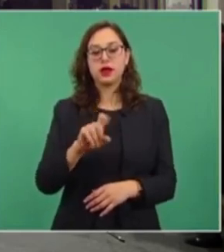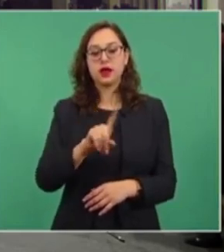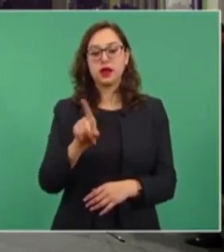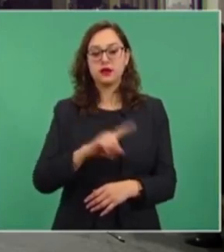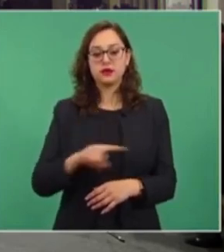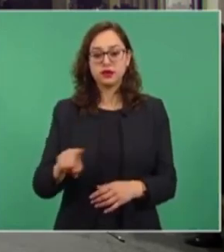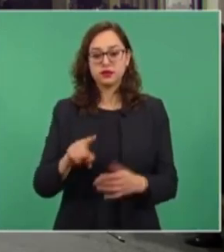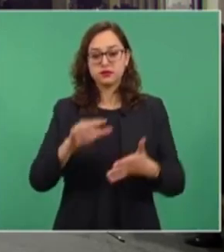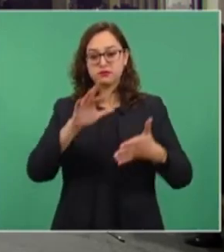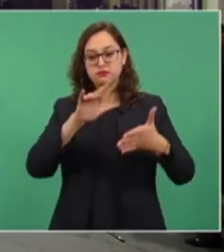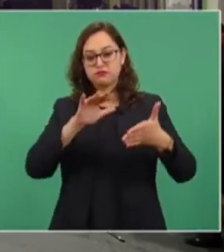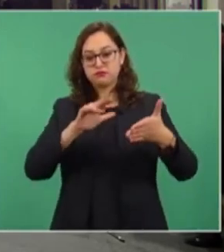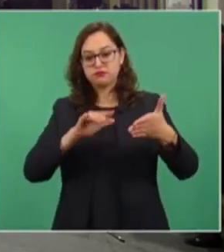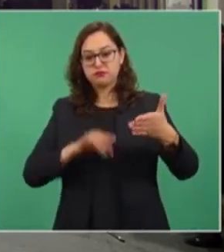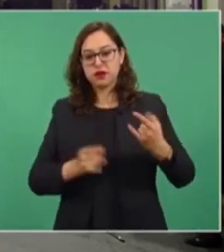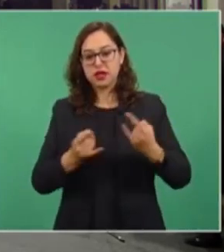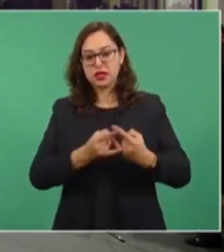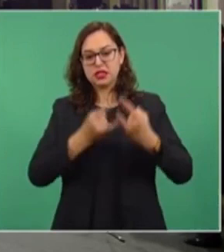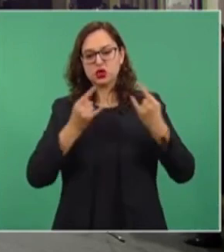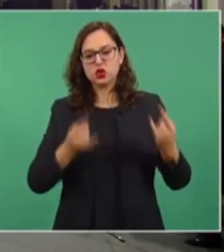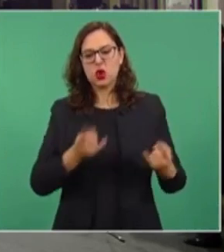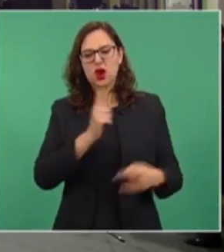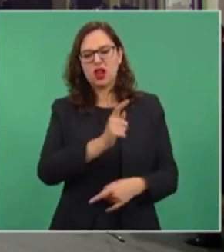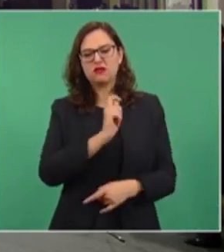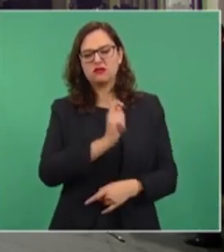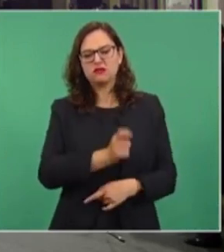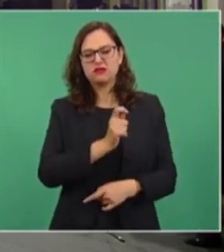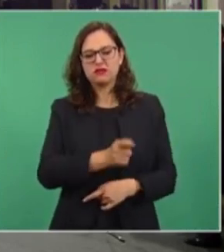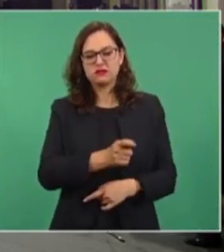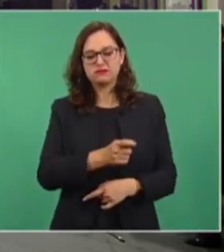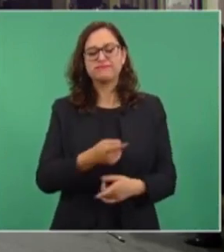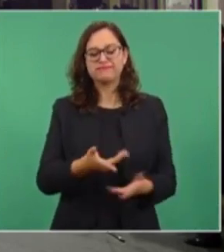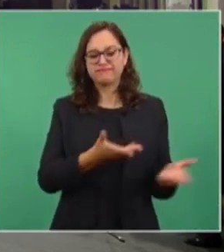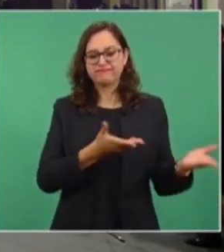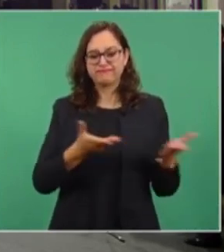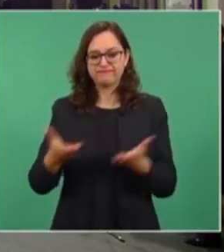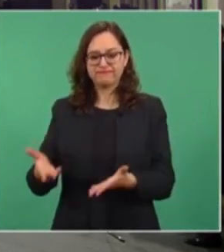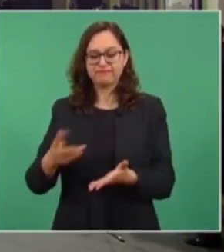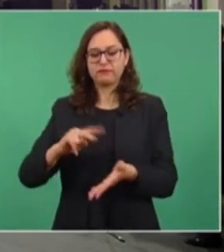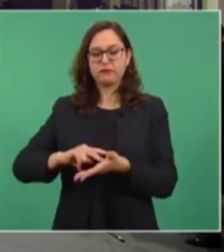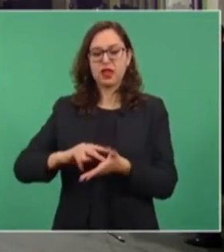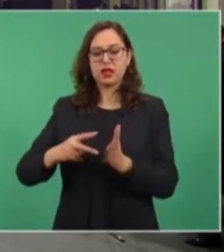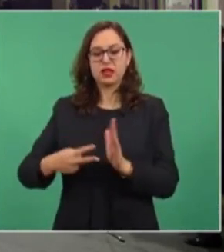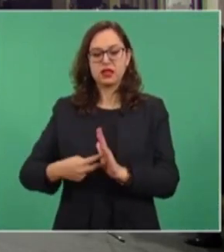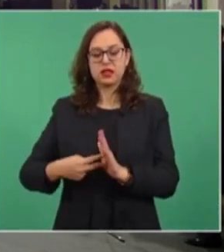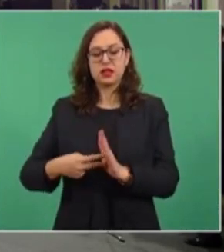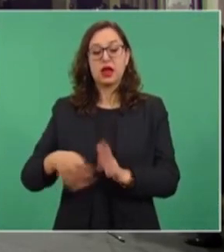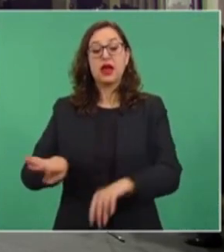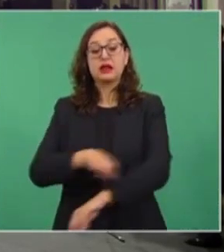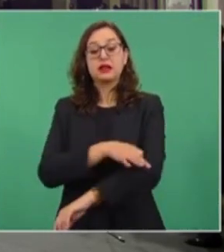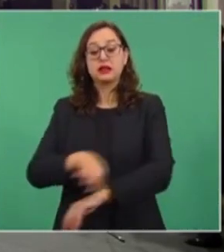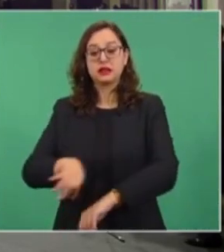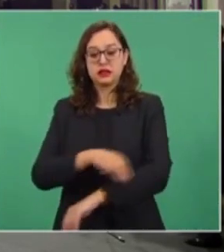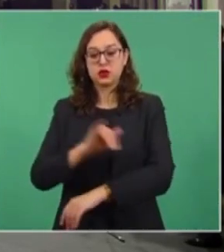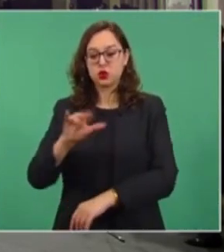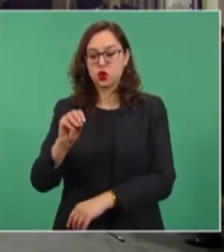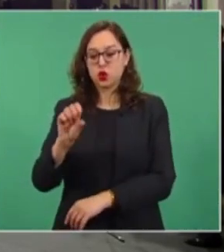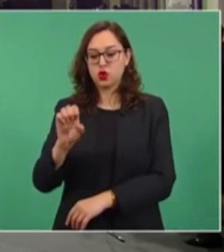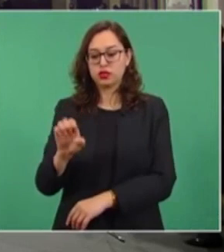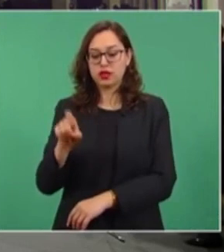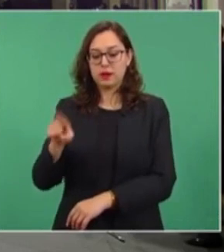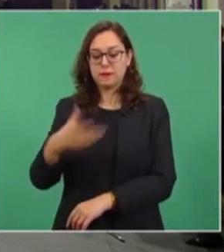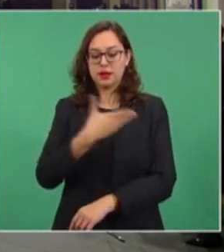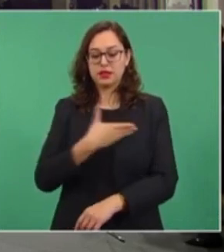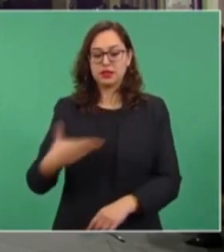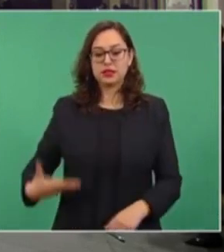en la voz del arquitecto José Francisco Reigadas Valdés, presidente de la Academia Nacional de